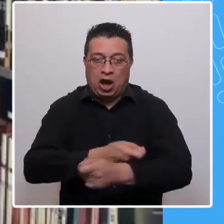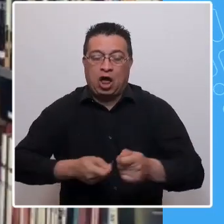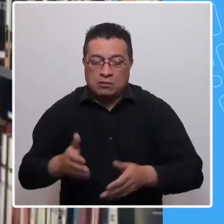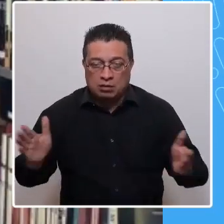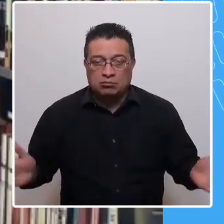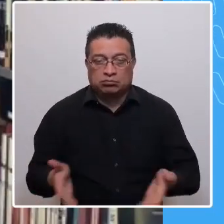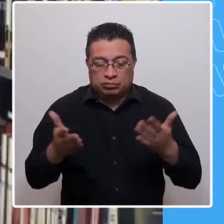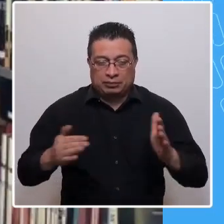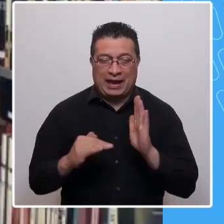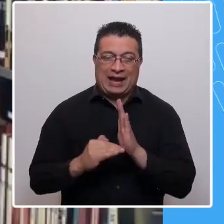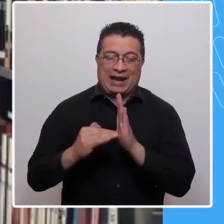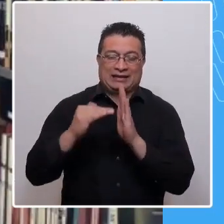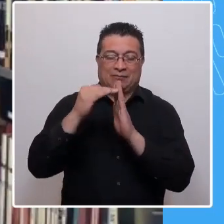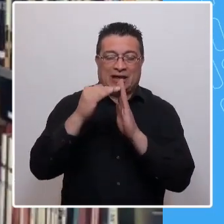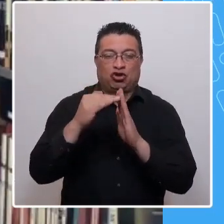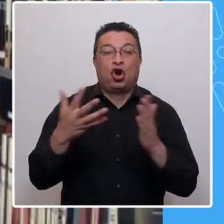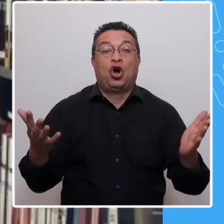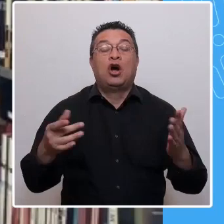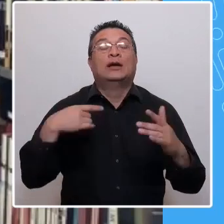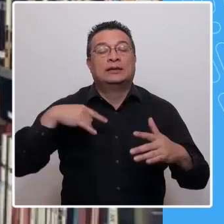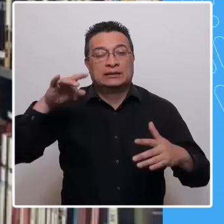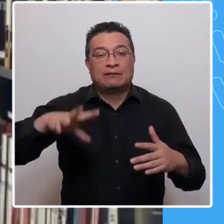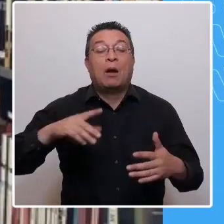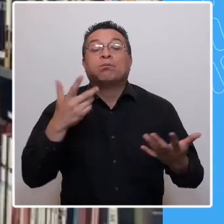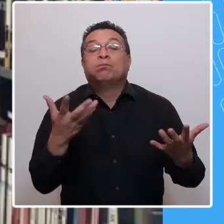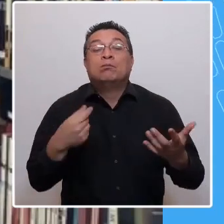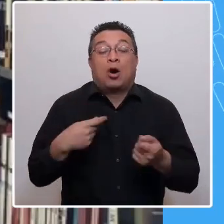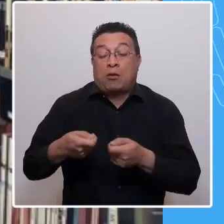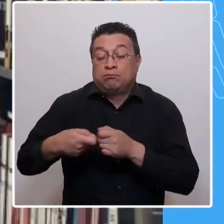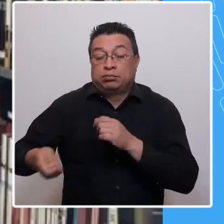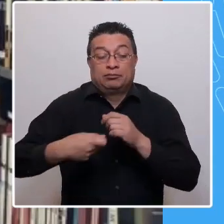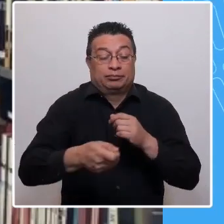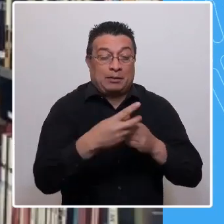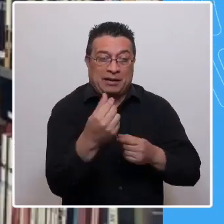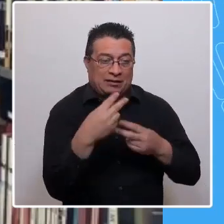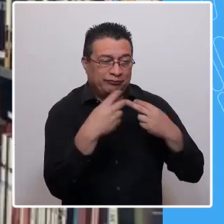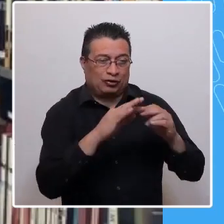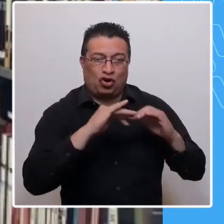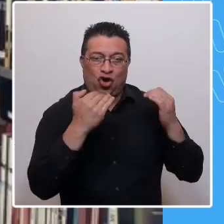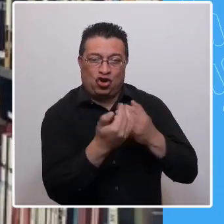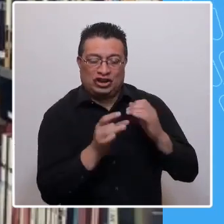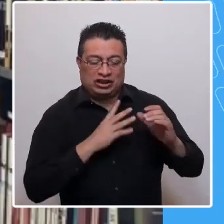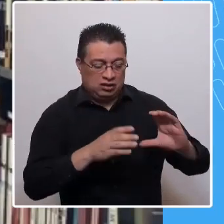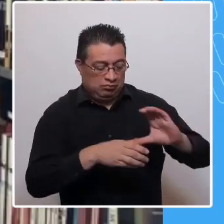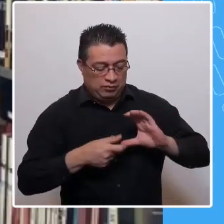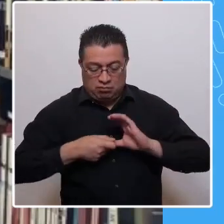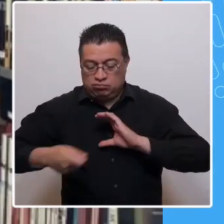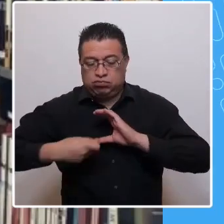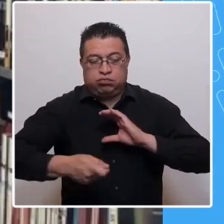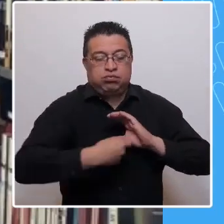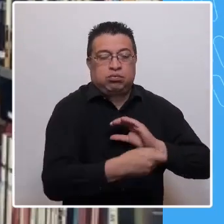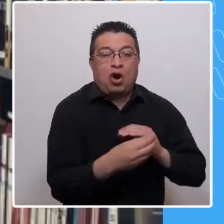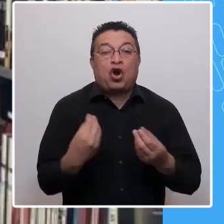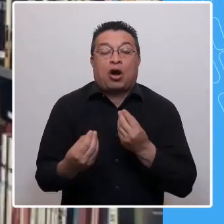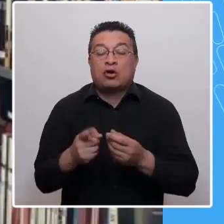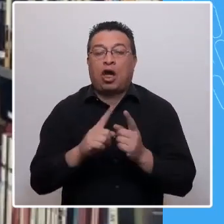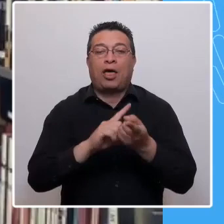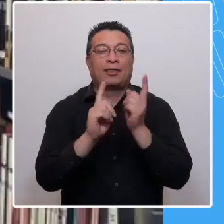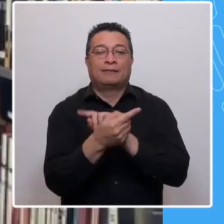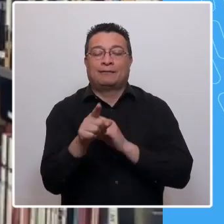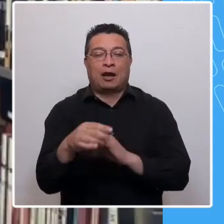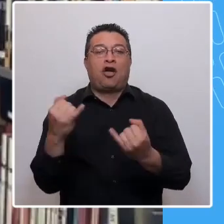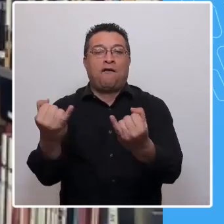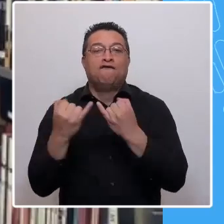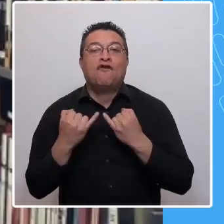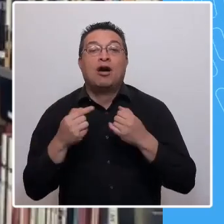el crecimiento y saber en qué gastar el dinero de todos los chilenos de acuerdo a los recursos disponibles. Al contrario, lo que hace este informe